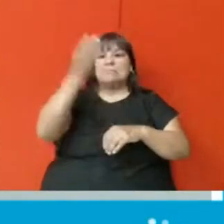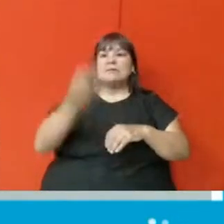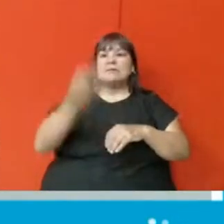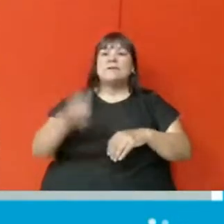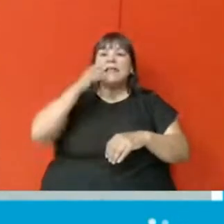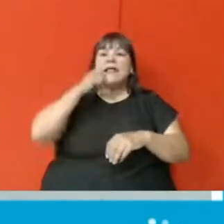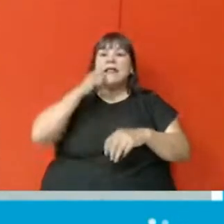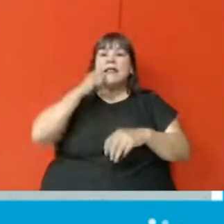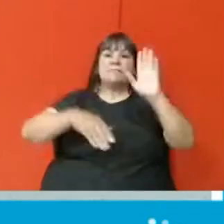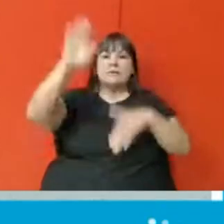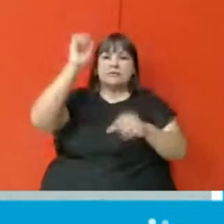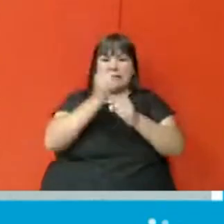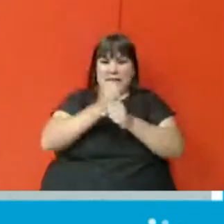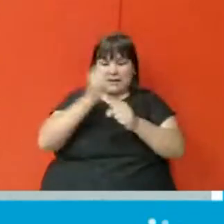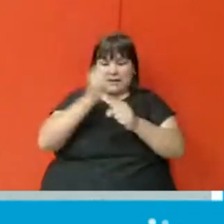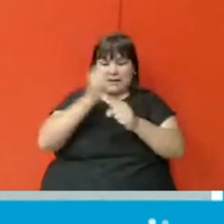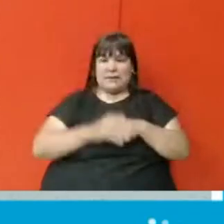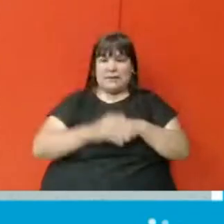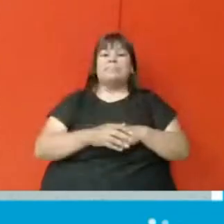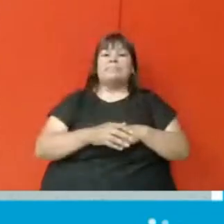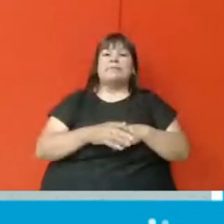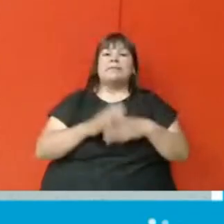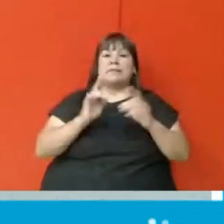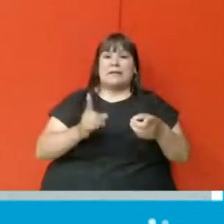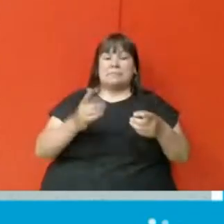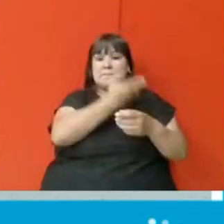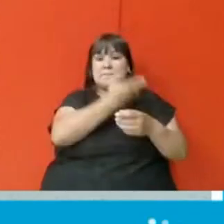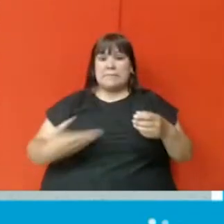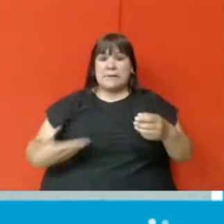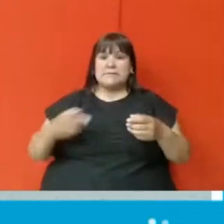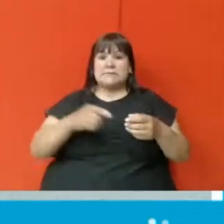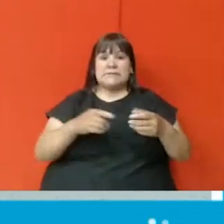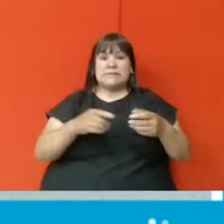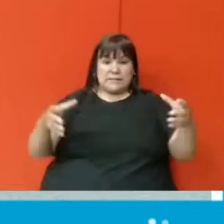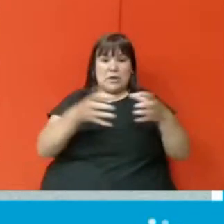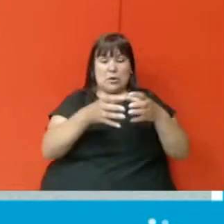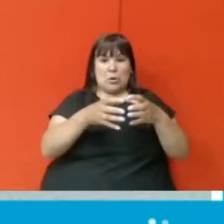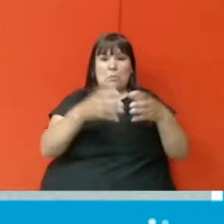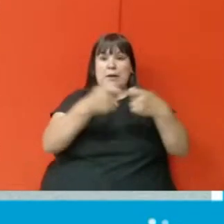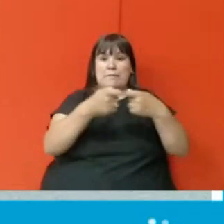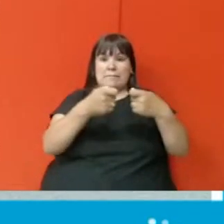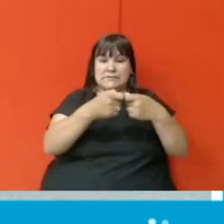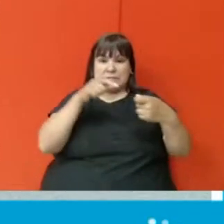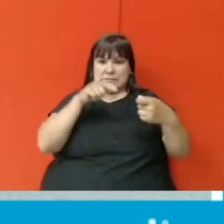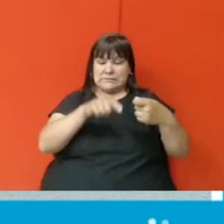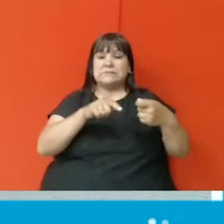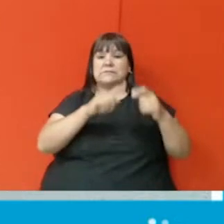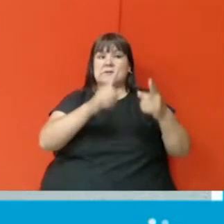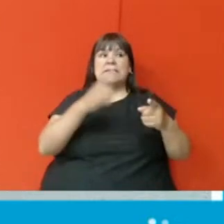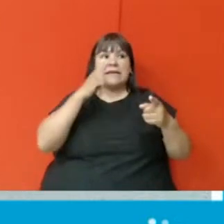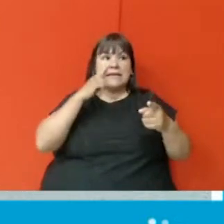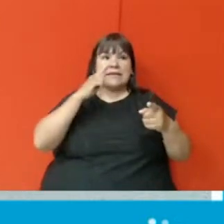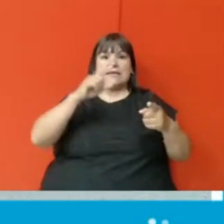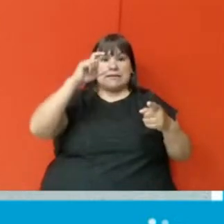Diagnóstico y Tratamiento. Es presidente de ILC Argentina, es past presidente de INPEA,